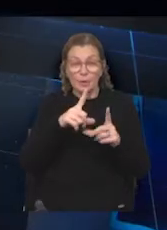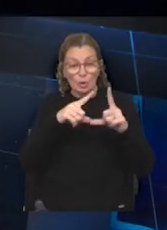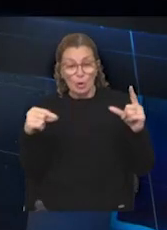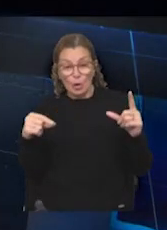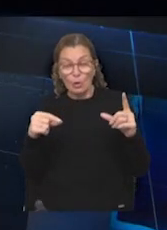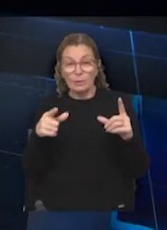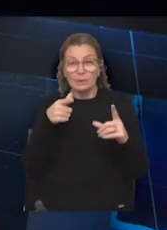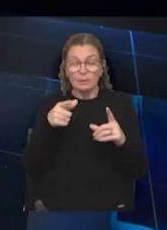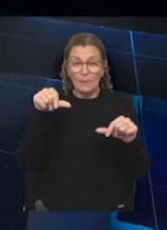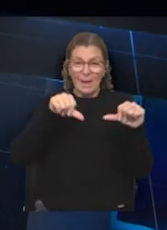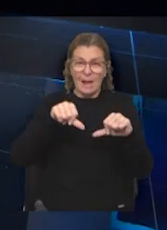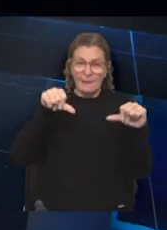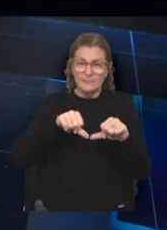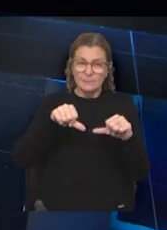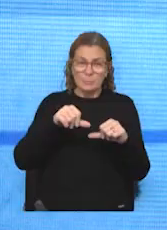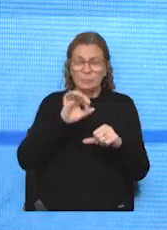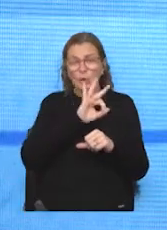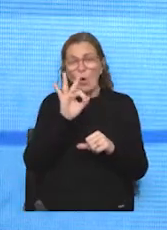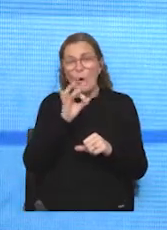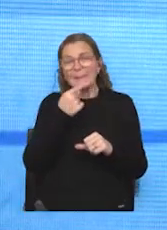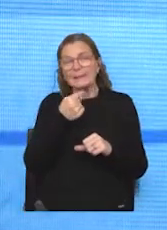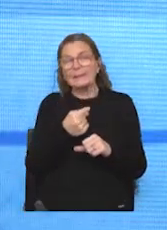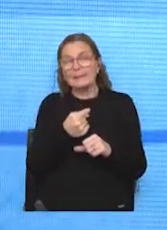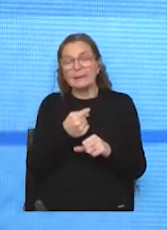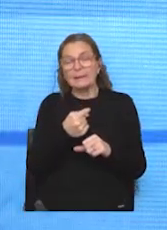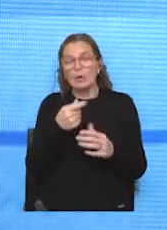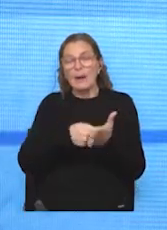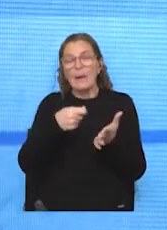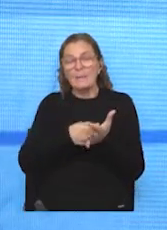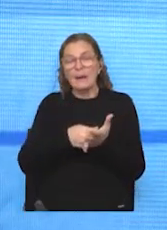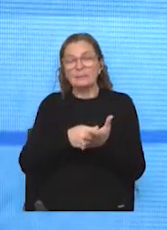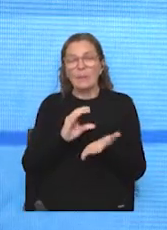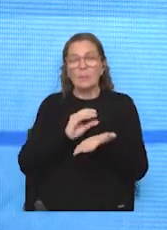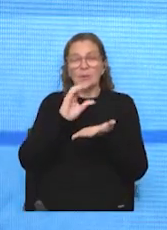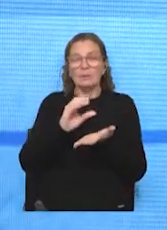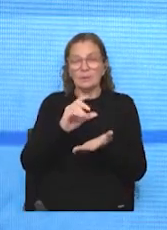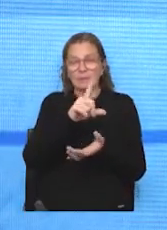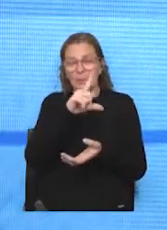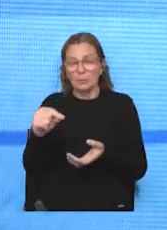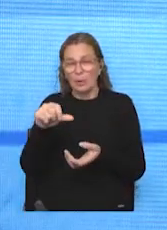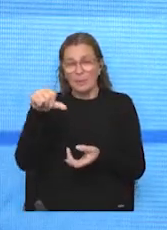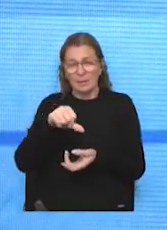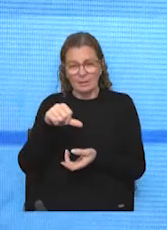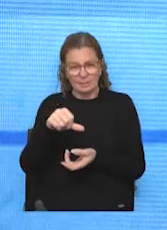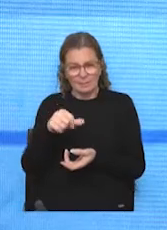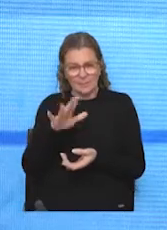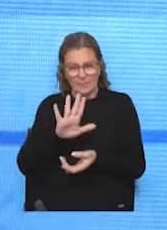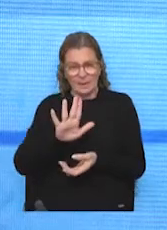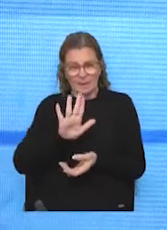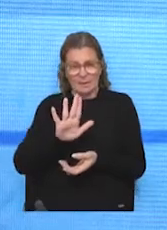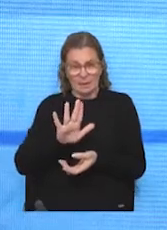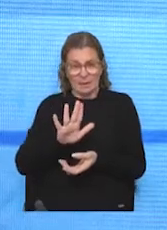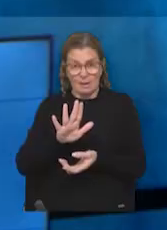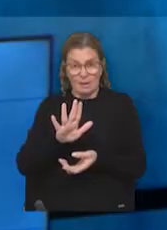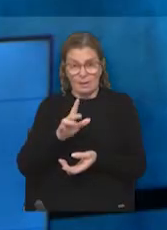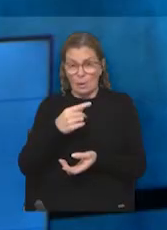cateto adyacente que está mal o eh con con la plata de nuestro impuesto ponen Marc adyacente y yo le digo para y todo y no